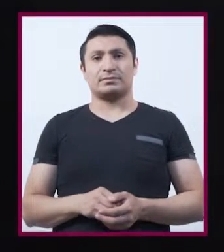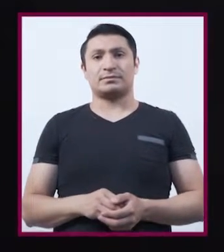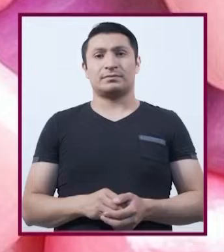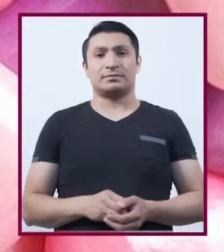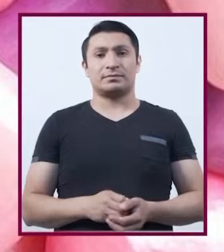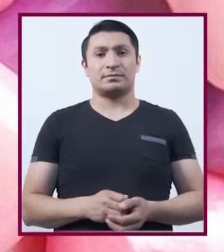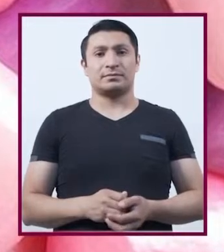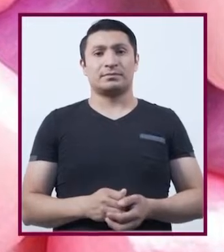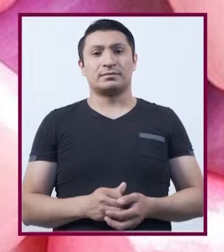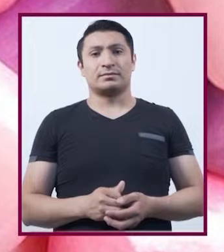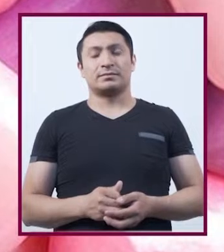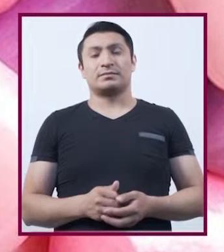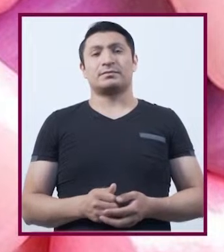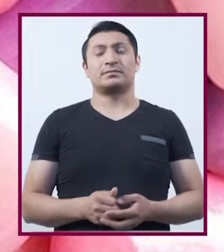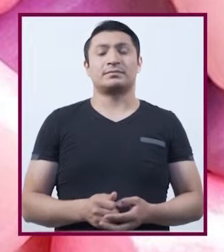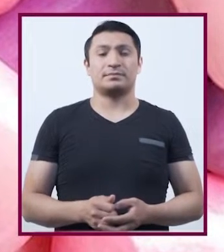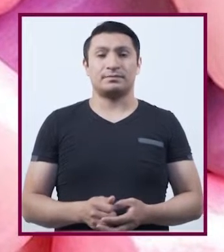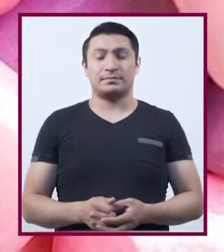pagarlos.